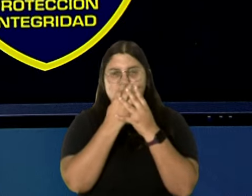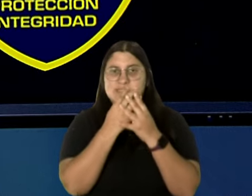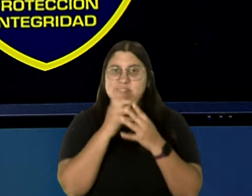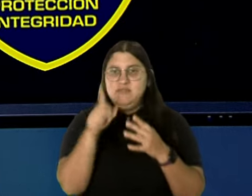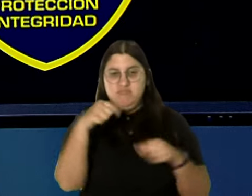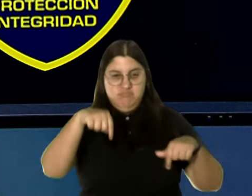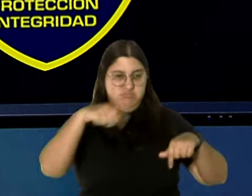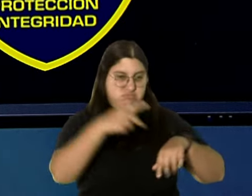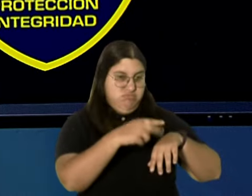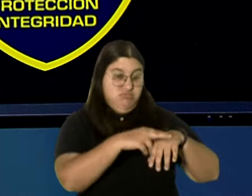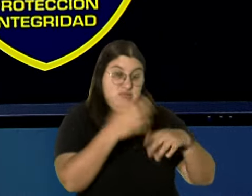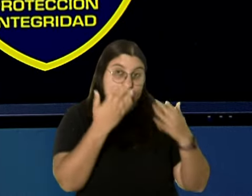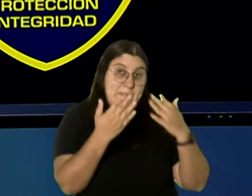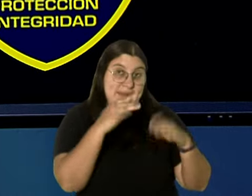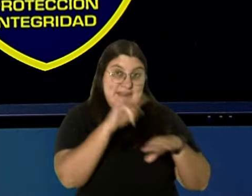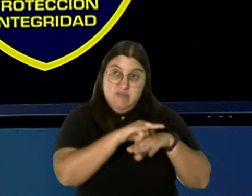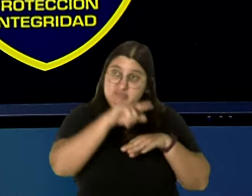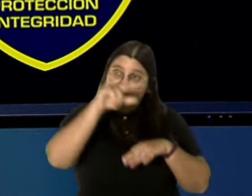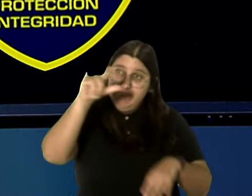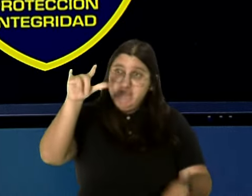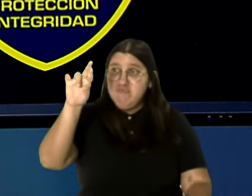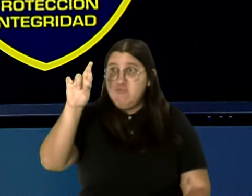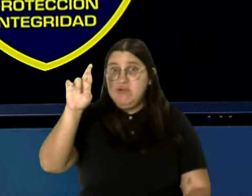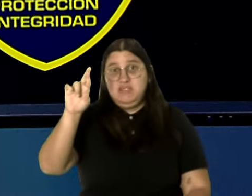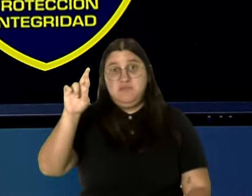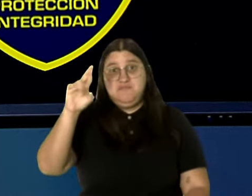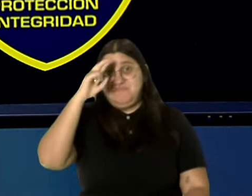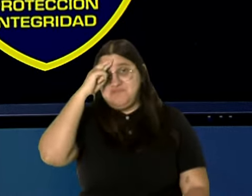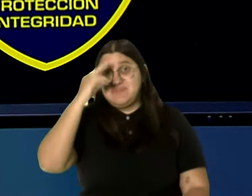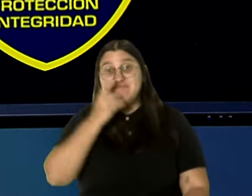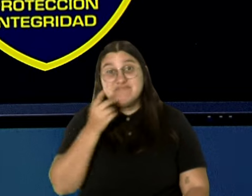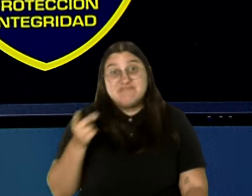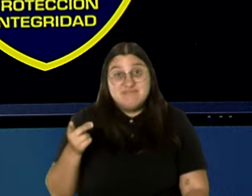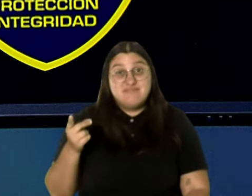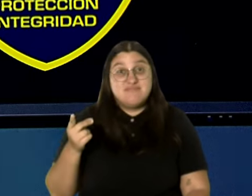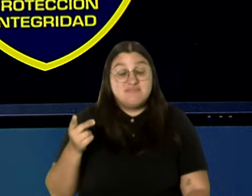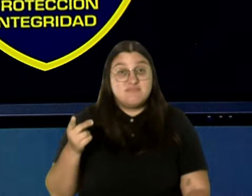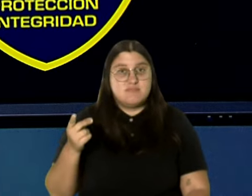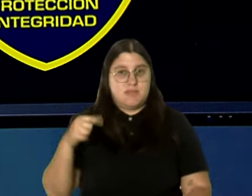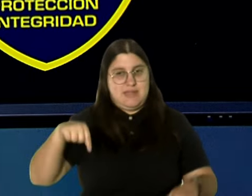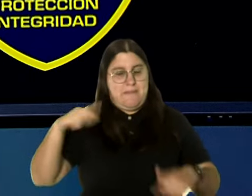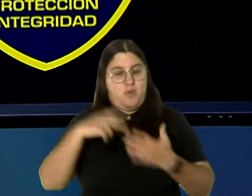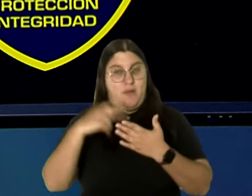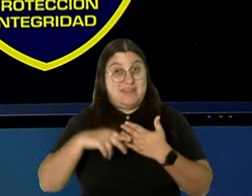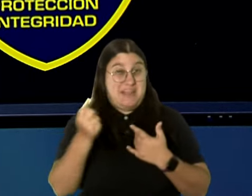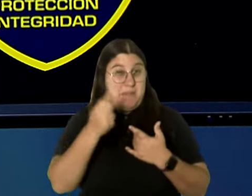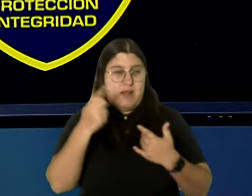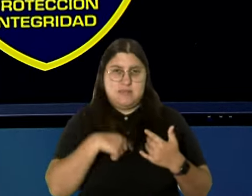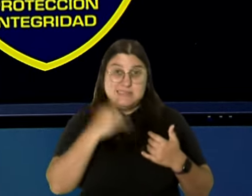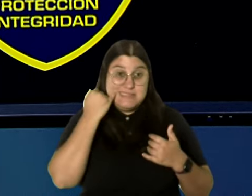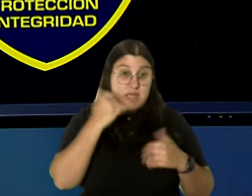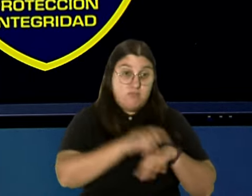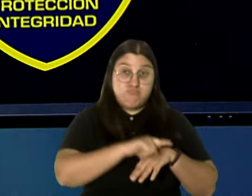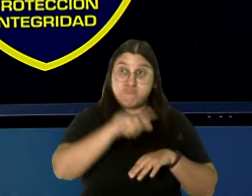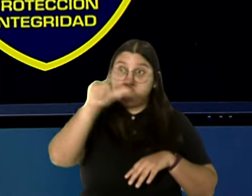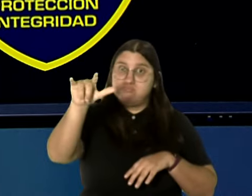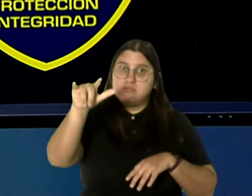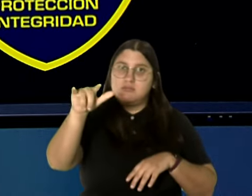en Puerto Rico, sino en otros lugares del planeta, porque como se ha dicho en este programa, si se va fuera de Puerto